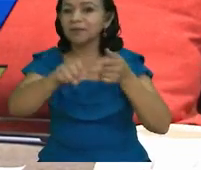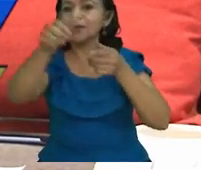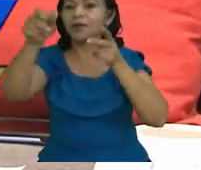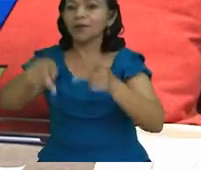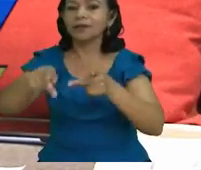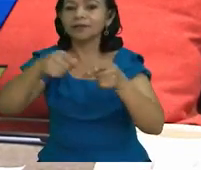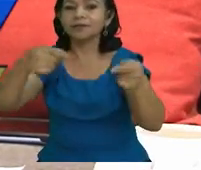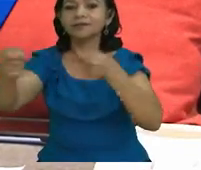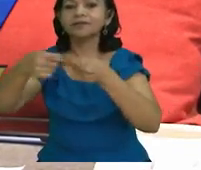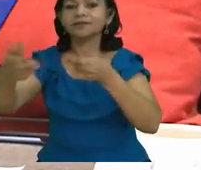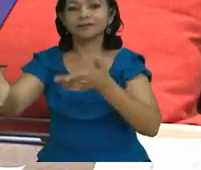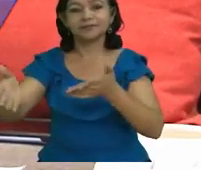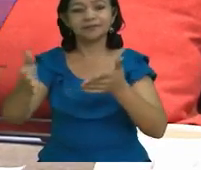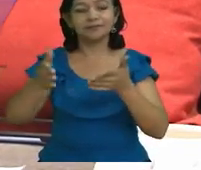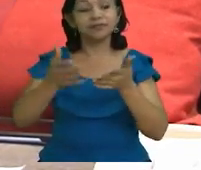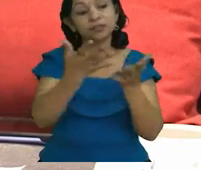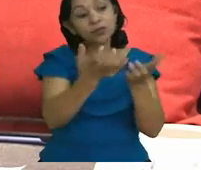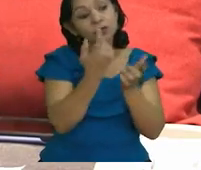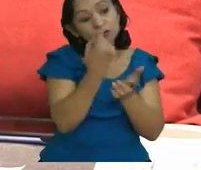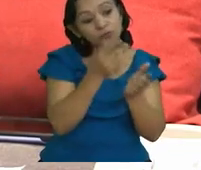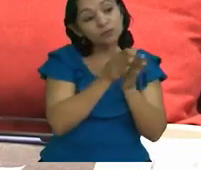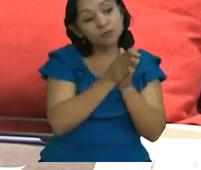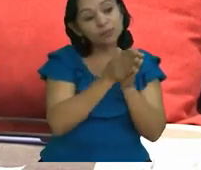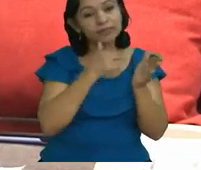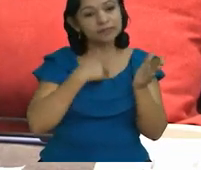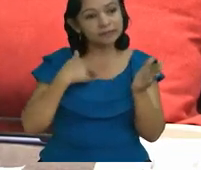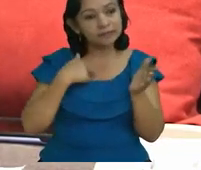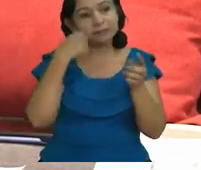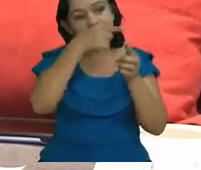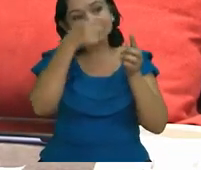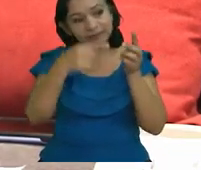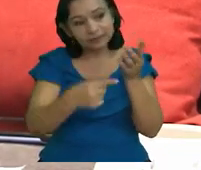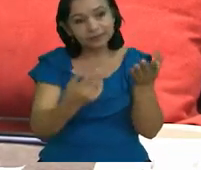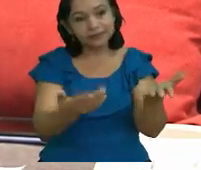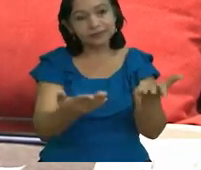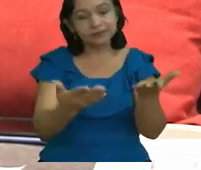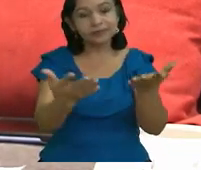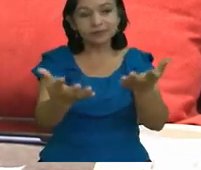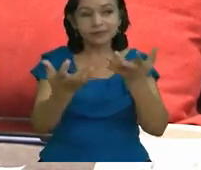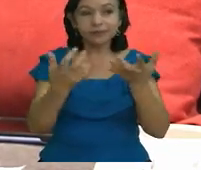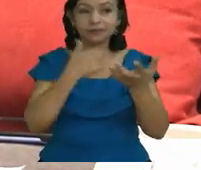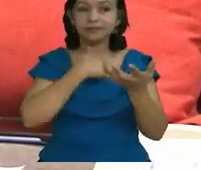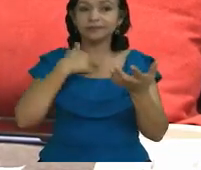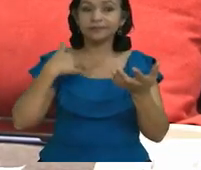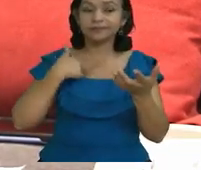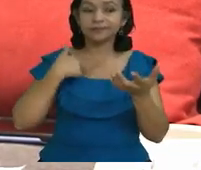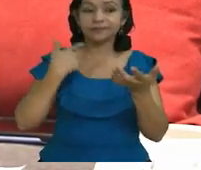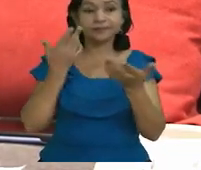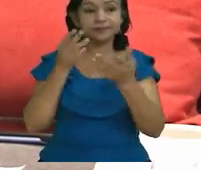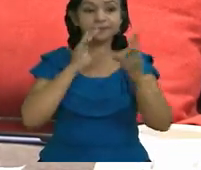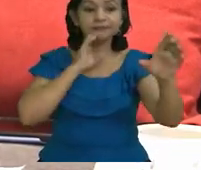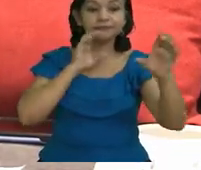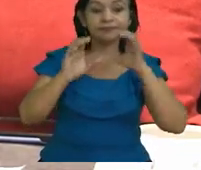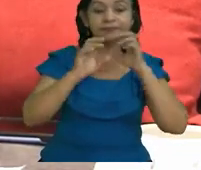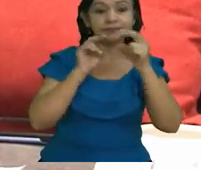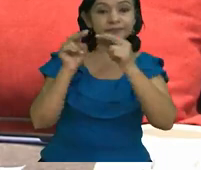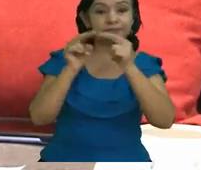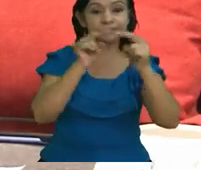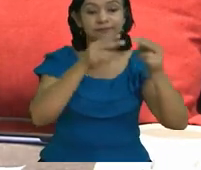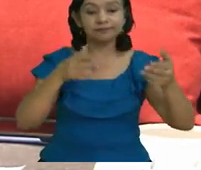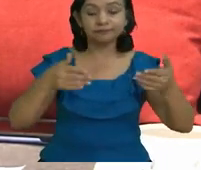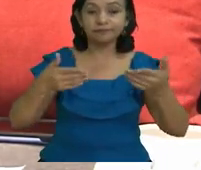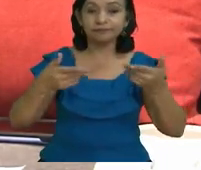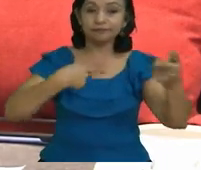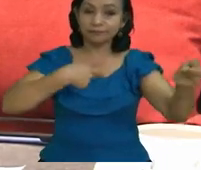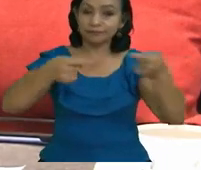porque ya van a otros niveles, entonces te encargo una, haceme tanta. Entonces eso es lo que se busca también, esos canales de comercialización, de promoción